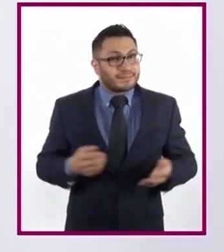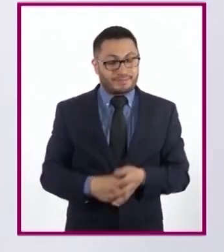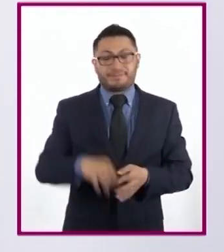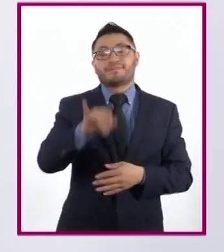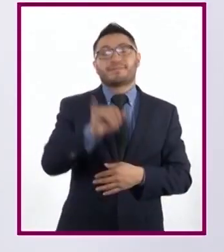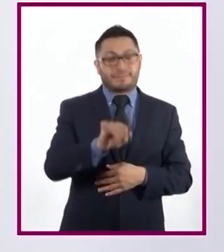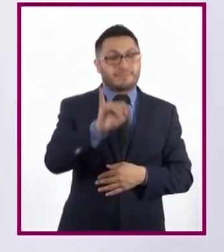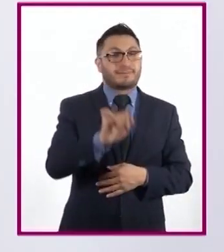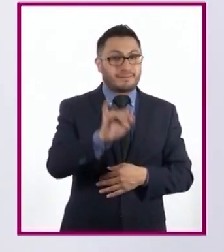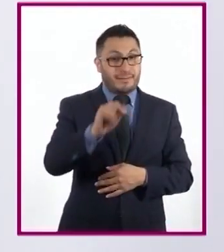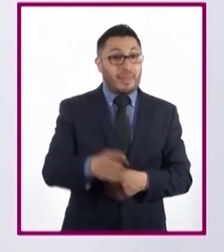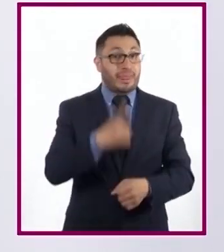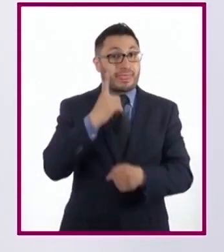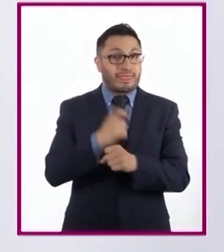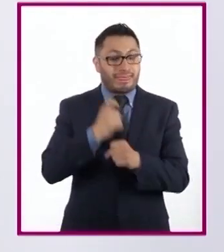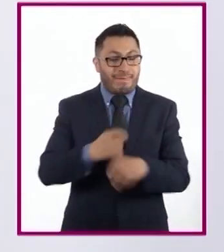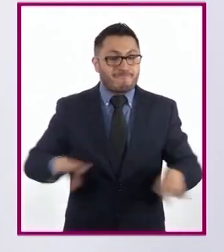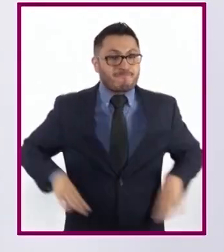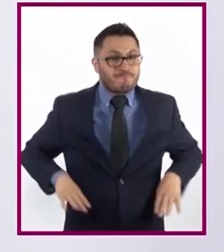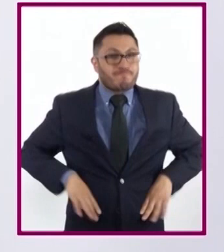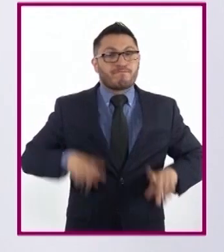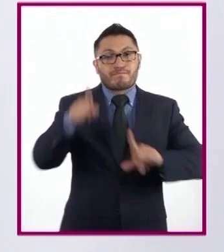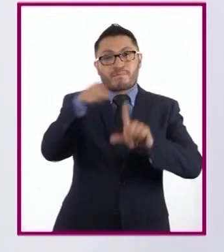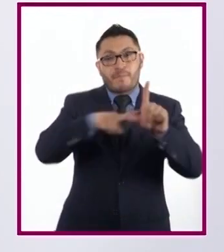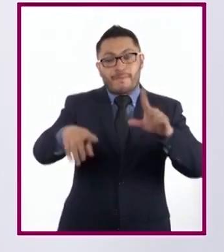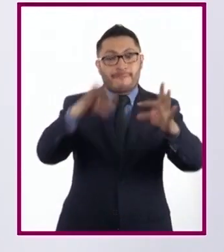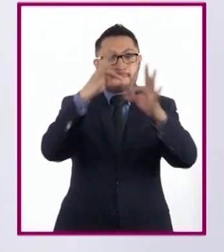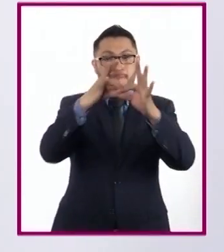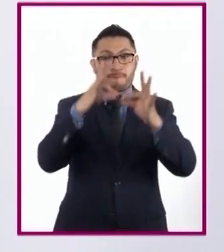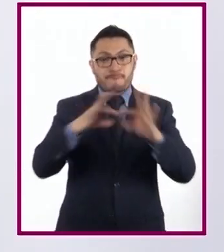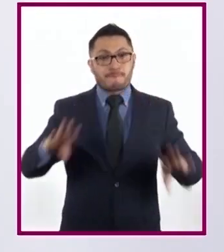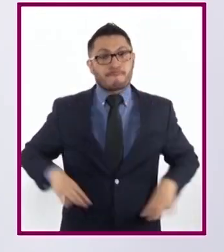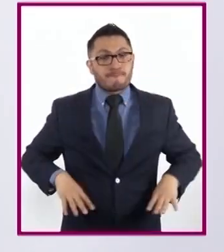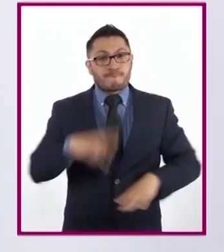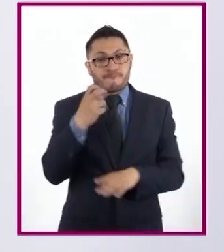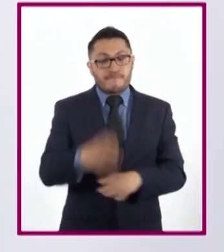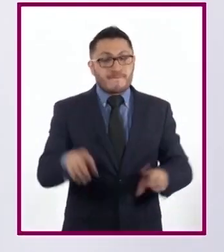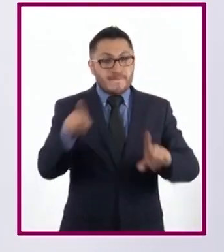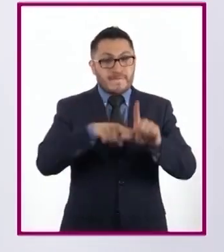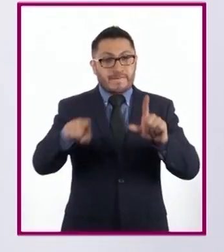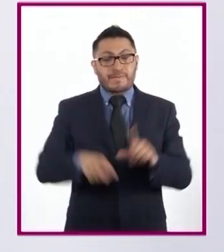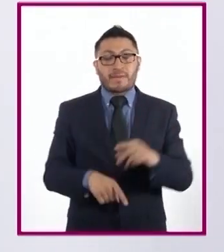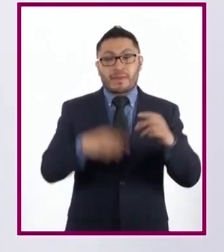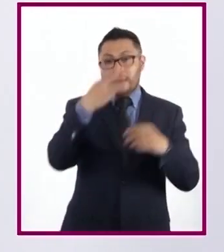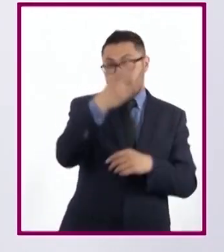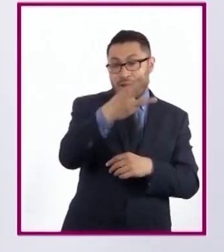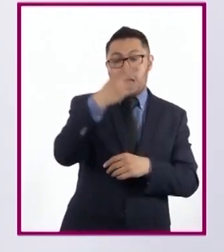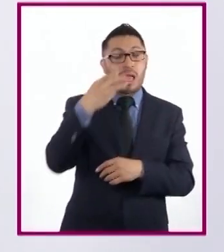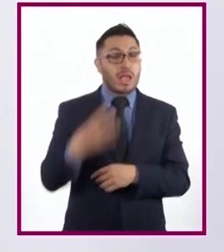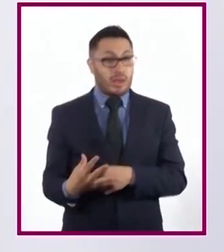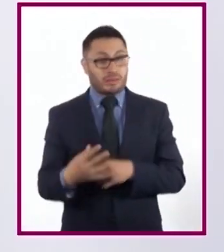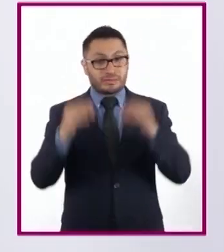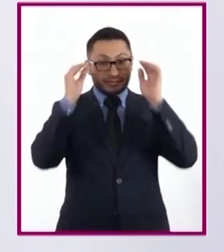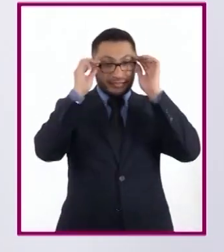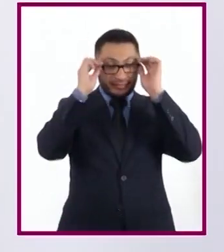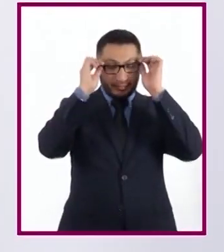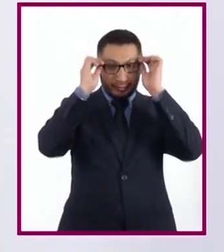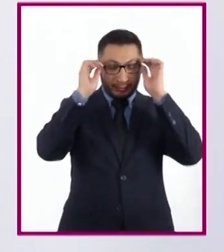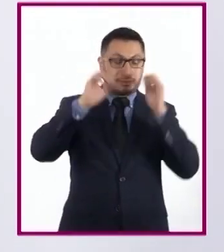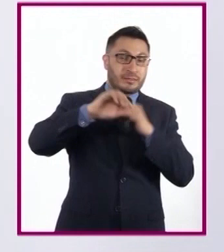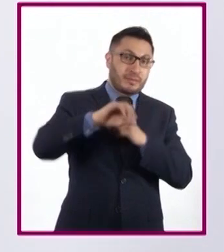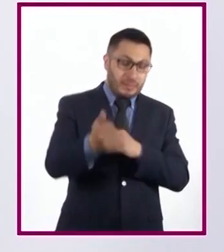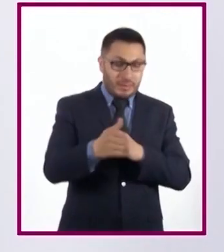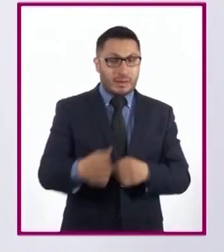Así es, la primera pareja de ángulos que cumplen con esta condición son los ángulos 3 y 5. La